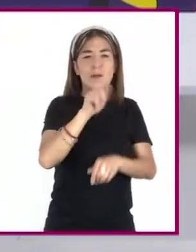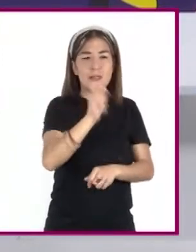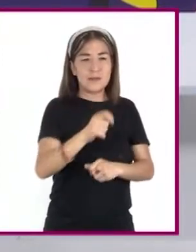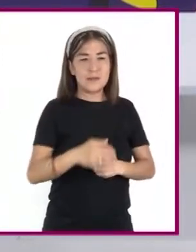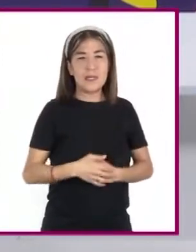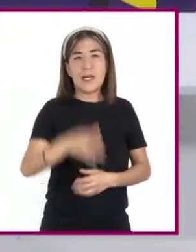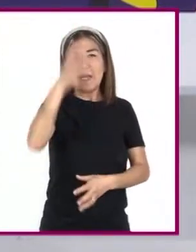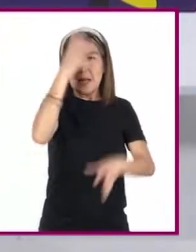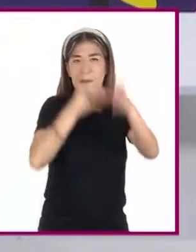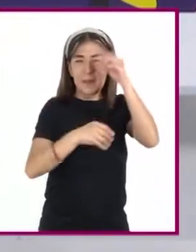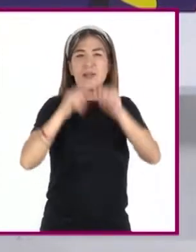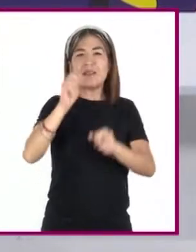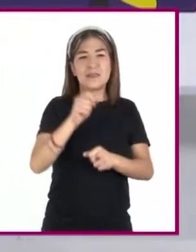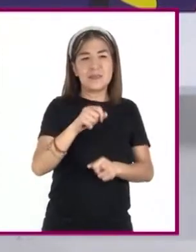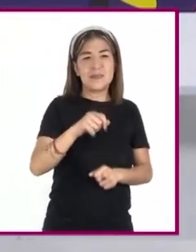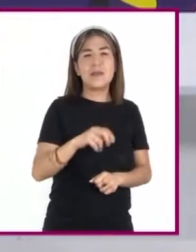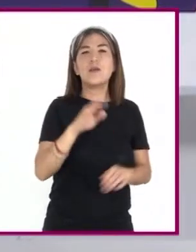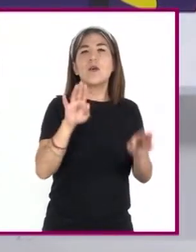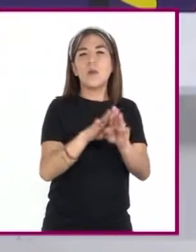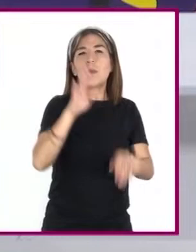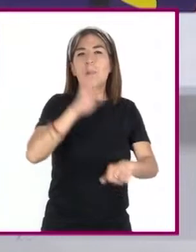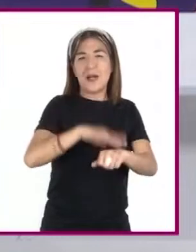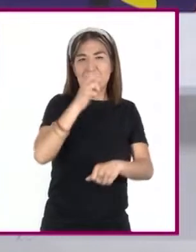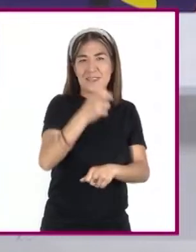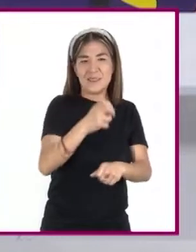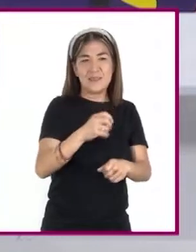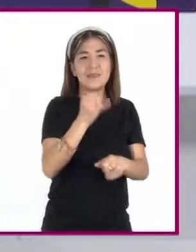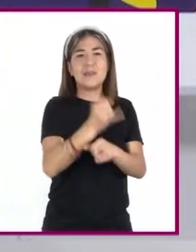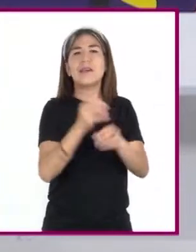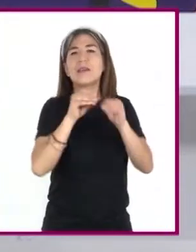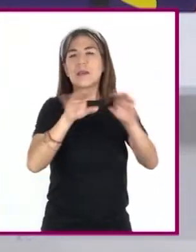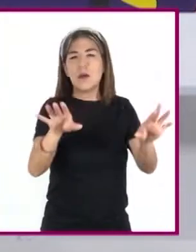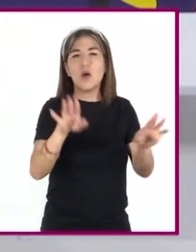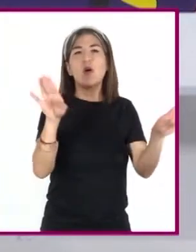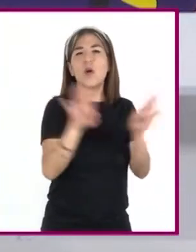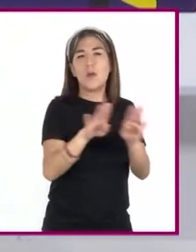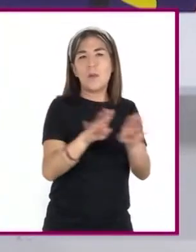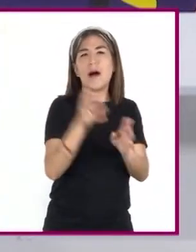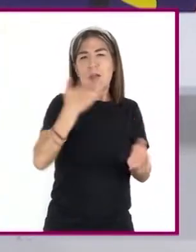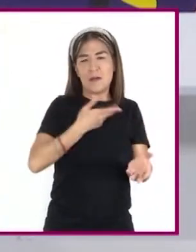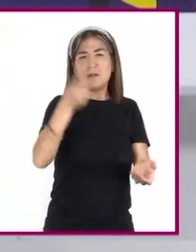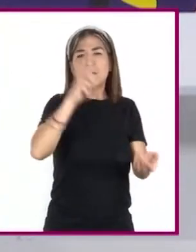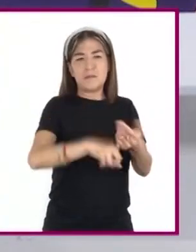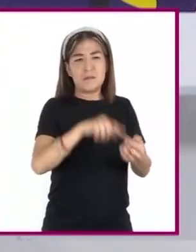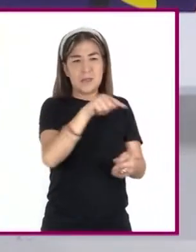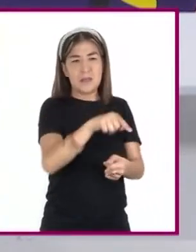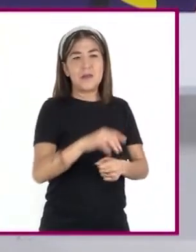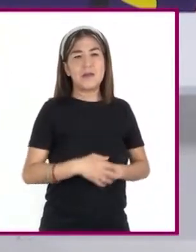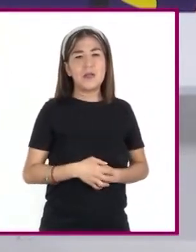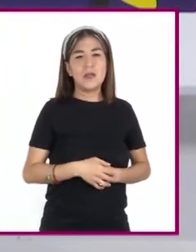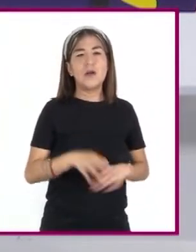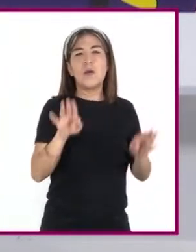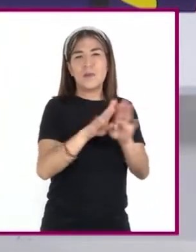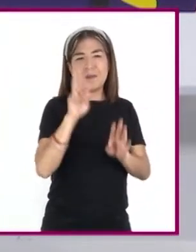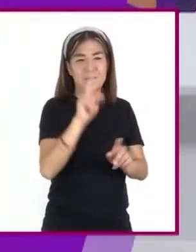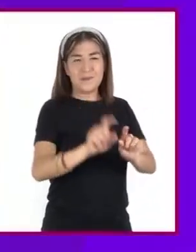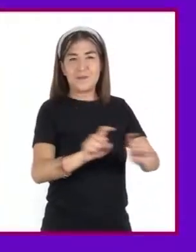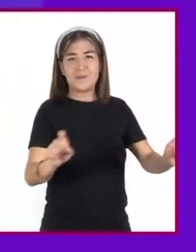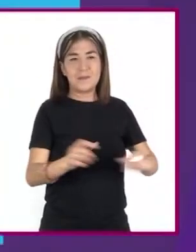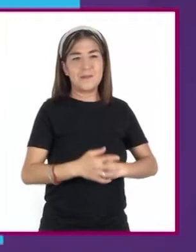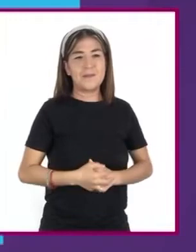Emprende Rapeando. Para saber más de esta iniciativa, pueden encontrarlos en las redes sociales, como aparece en su pantalla.